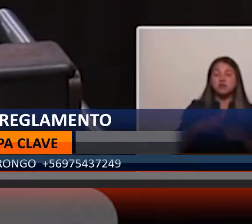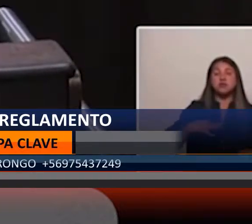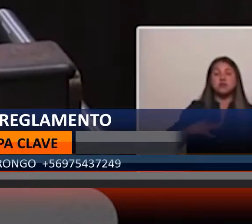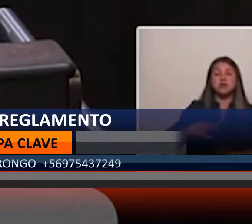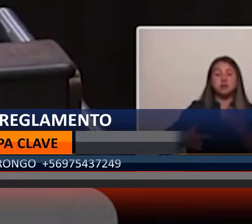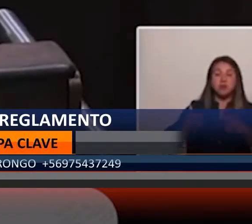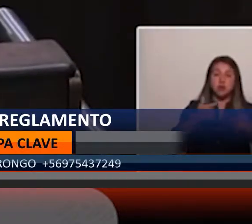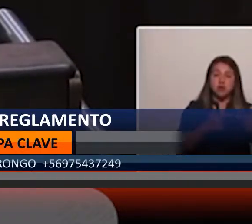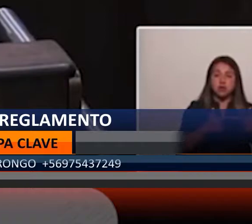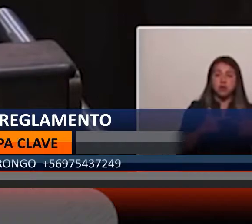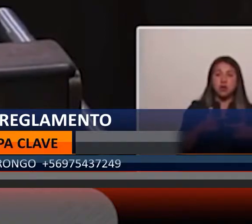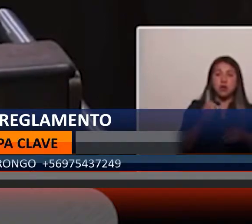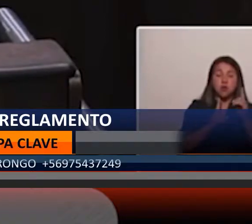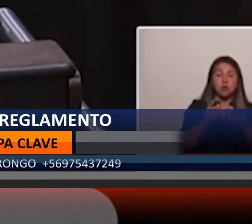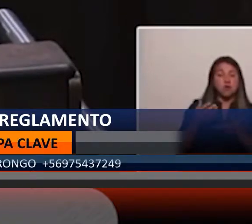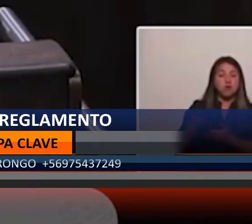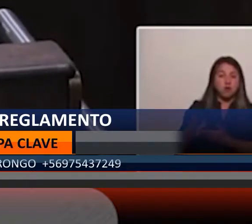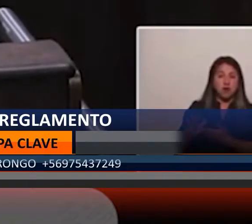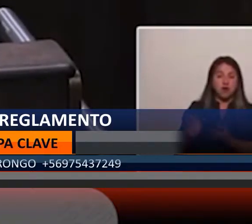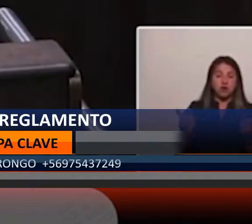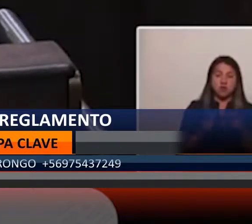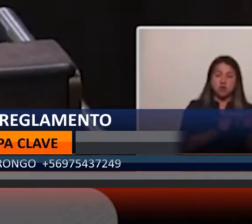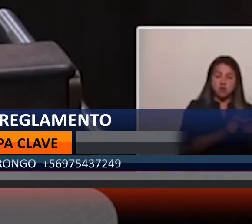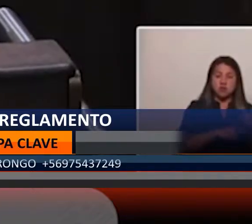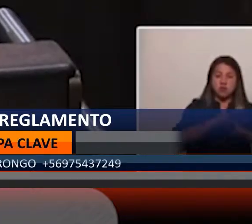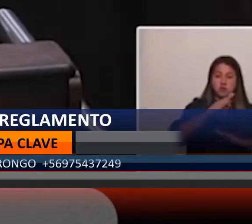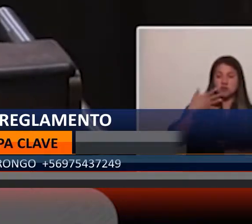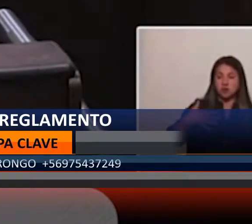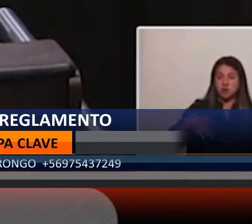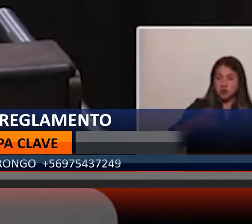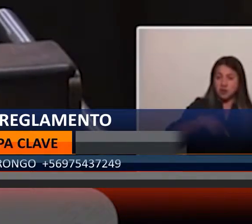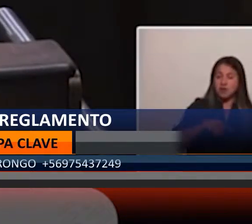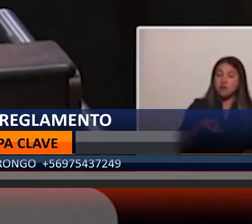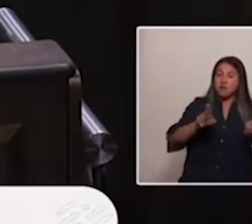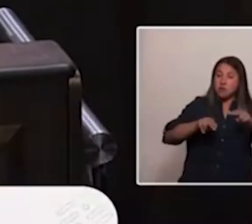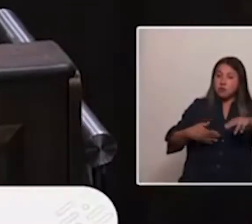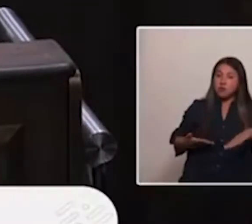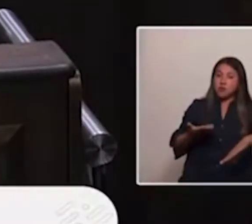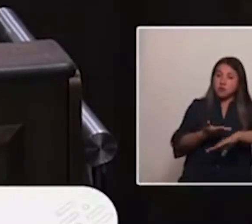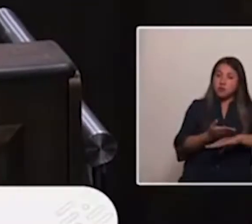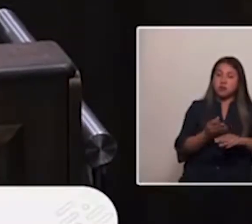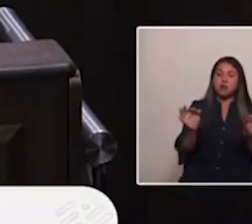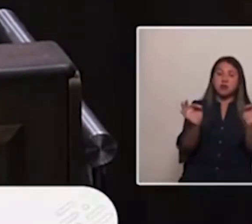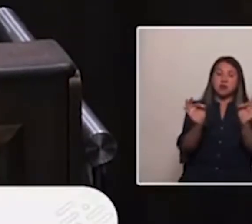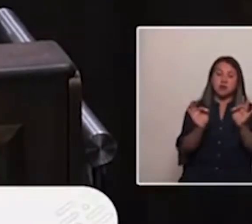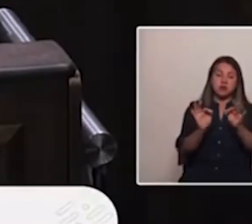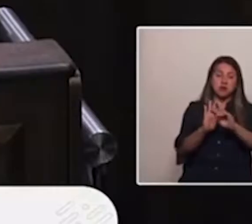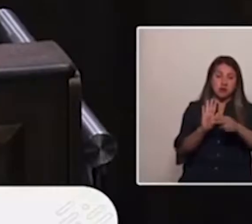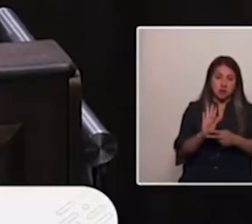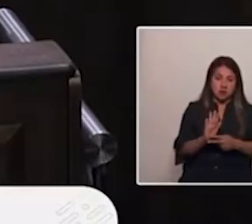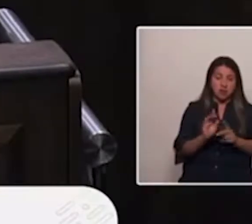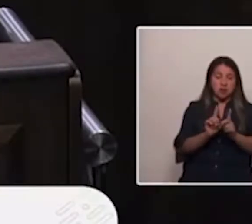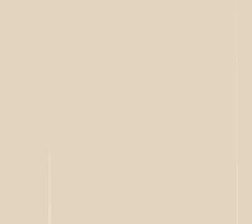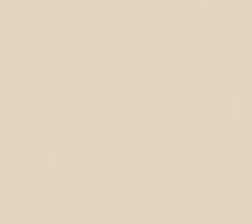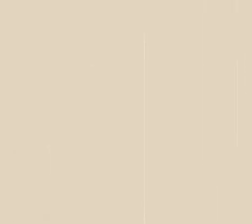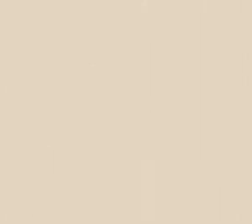que quedaron fuera del temario de las comisiones temáticas y que volveremos a proponer vía indicaciones.